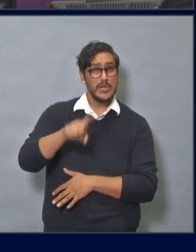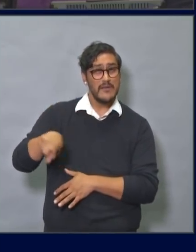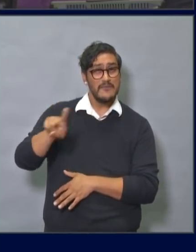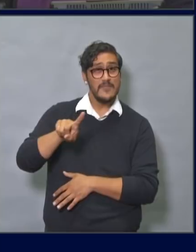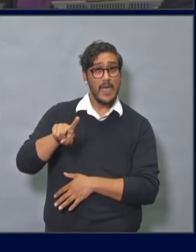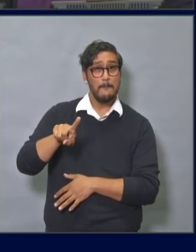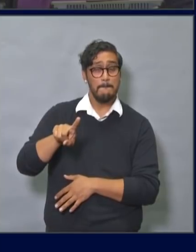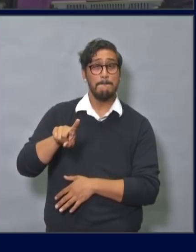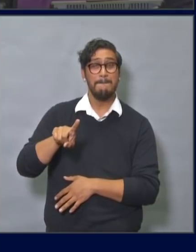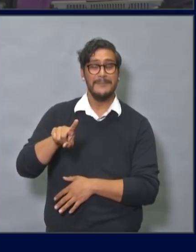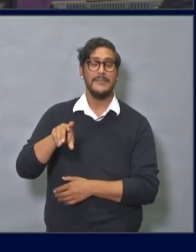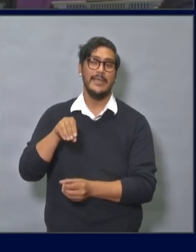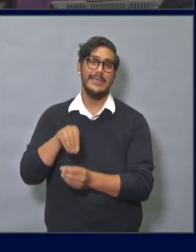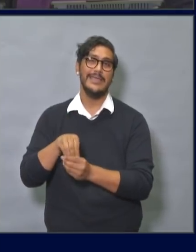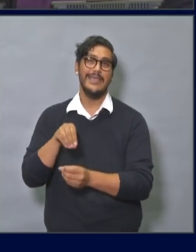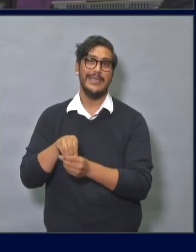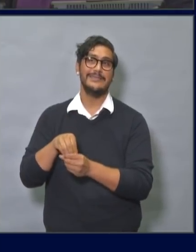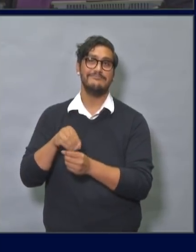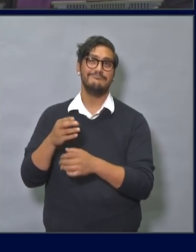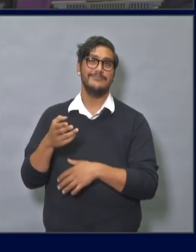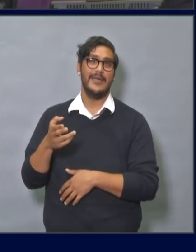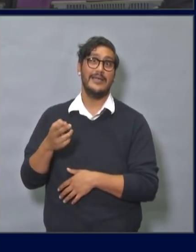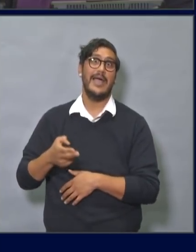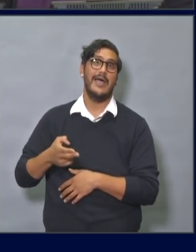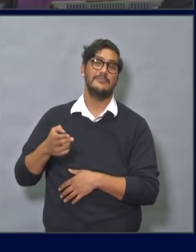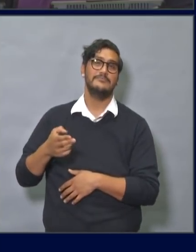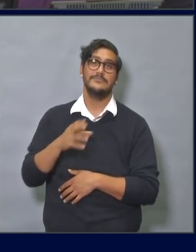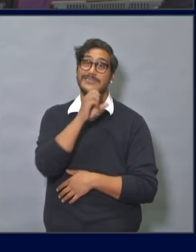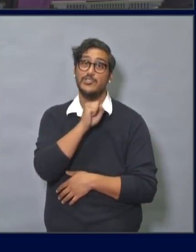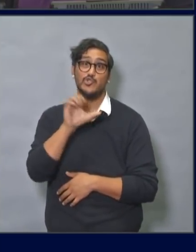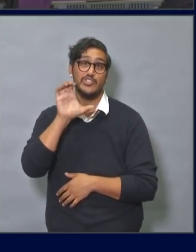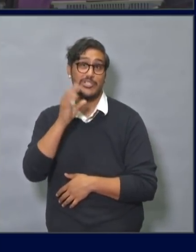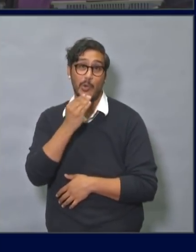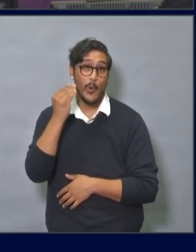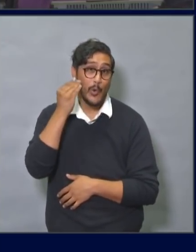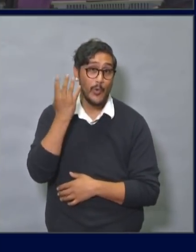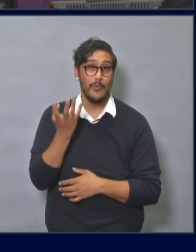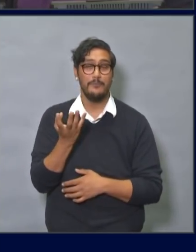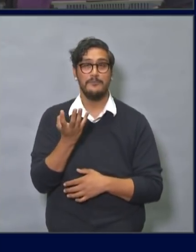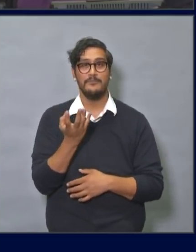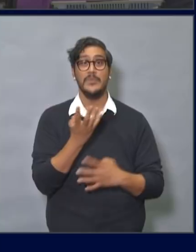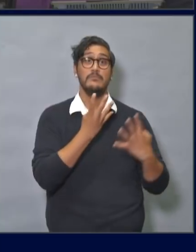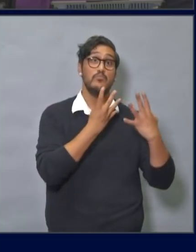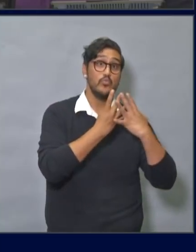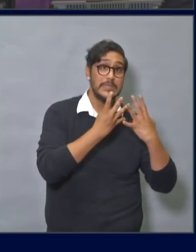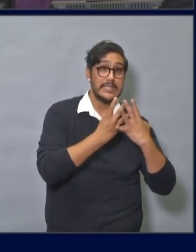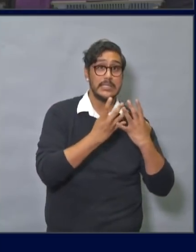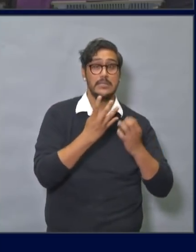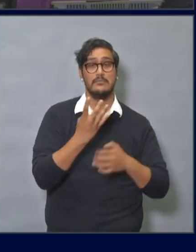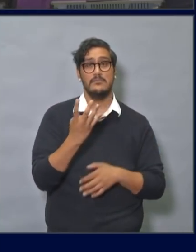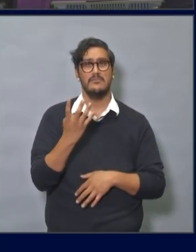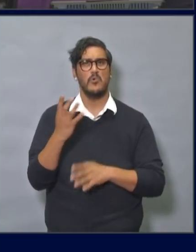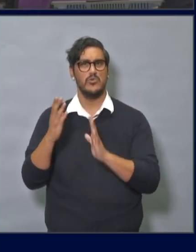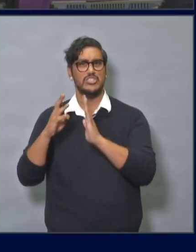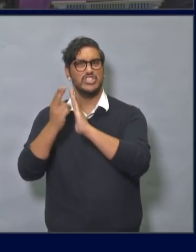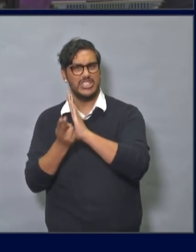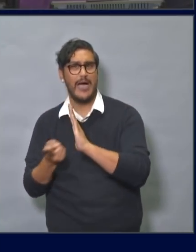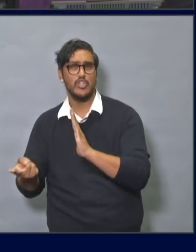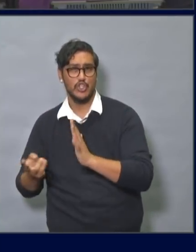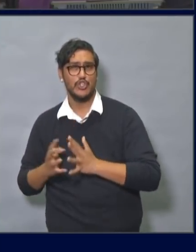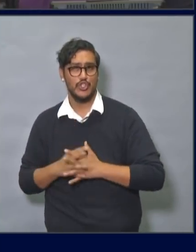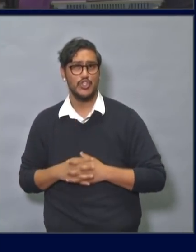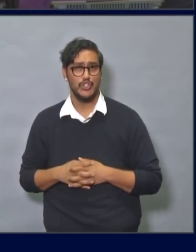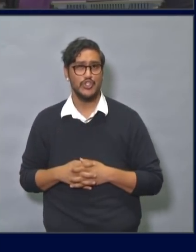en centros de personas de mayor edad, cárceles, prisiones o albergues.